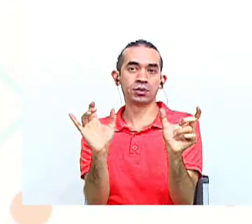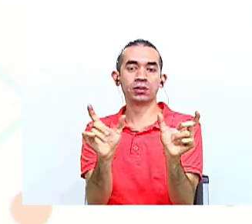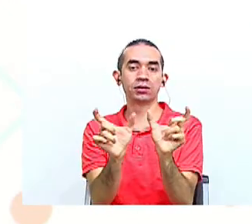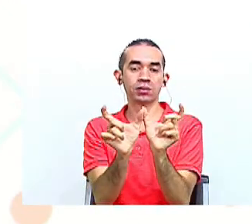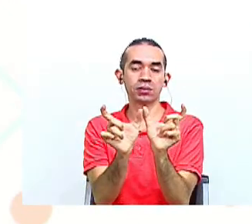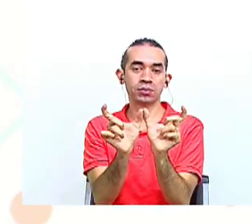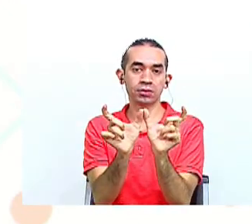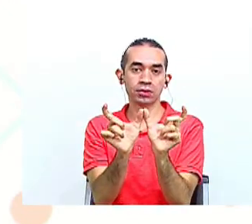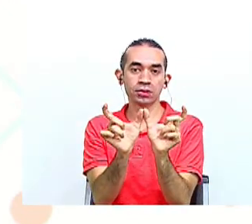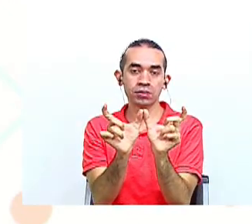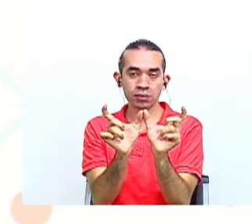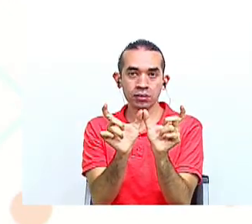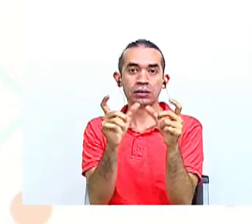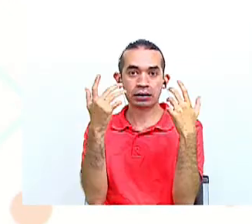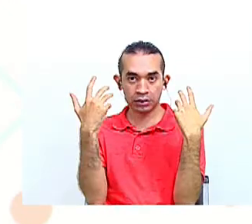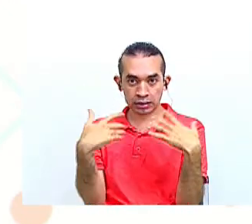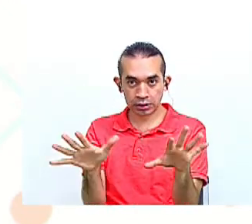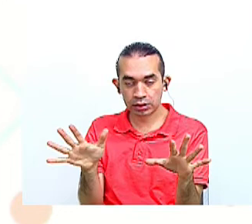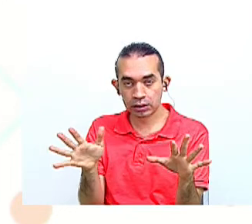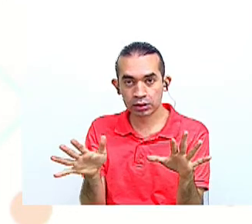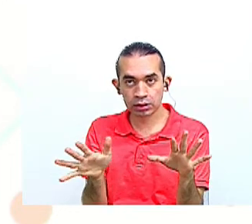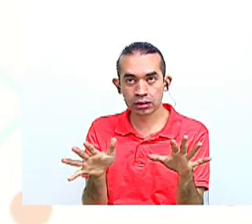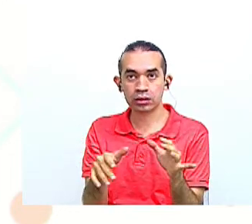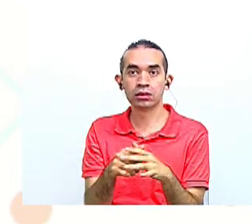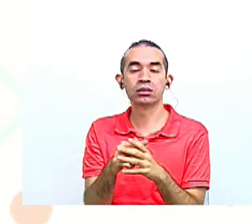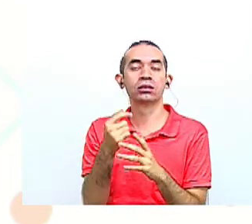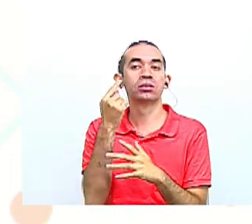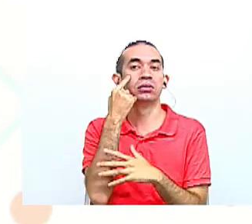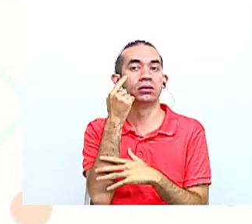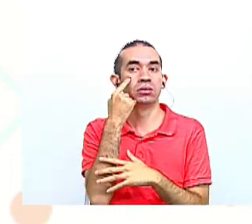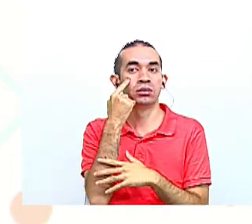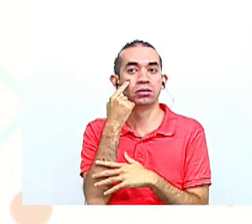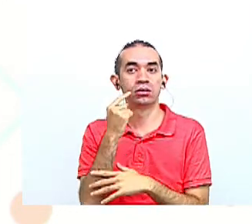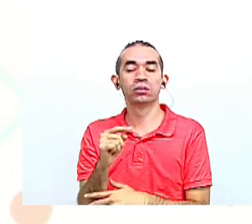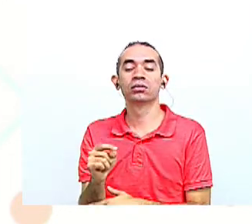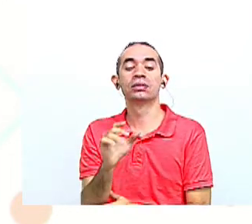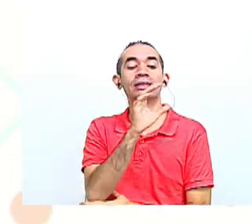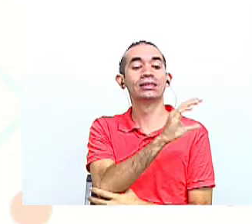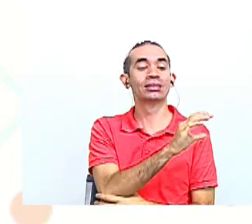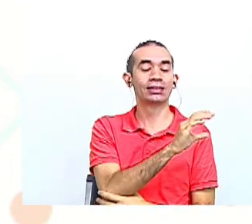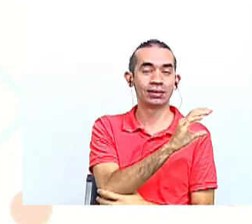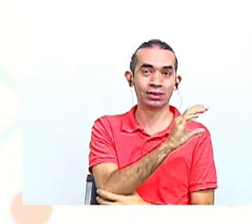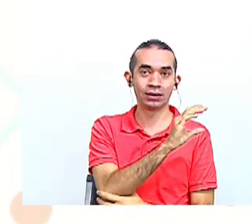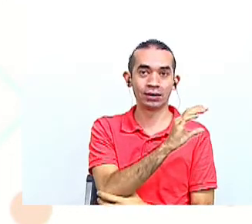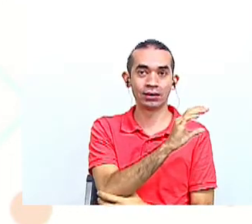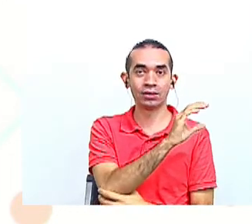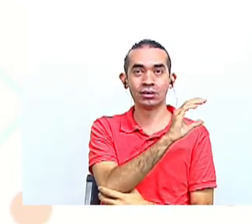congruentes. Ahora, el ángulo CAB